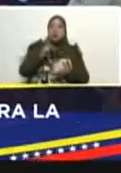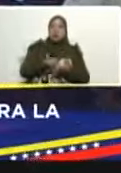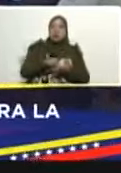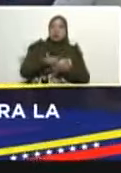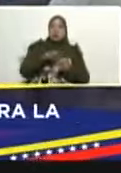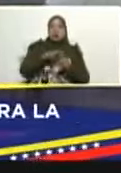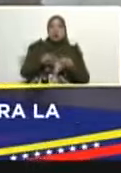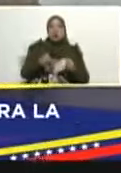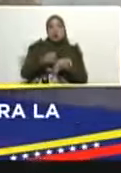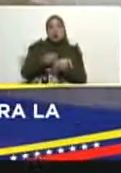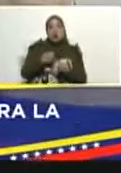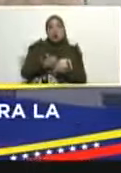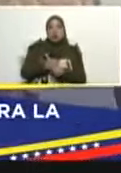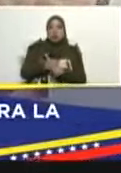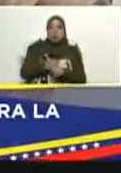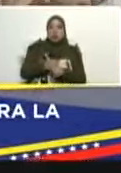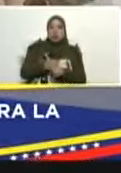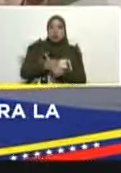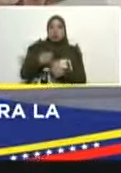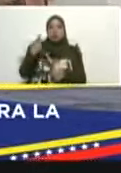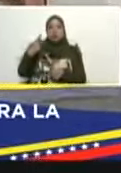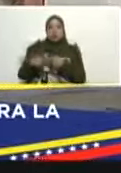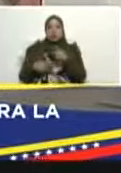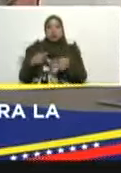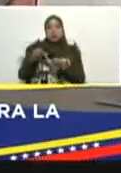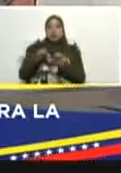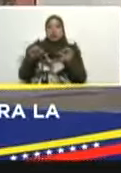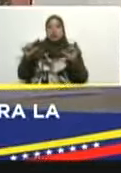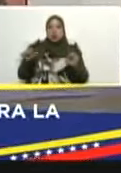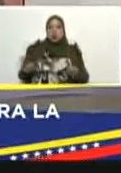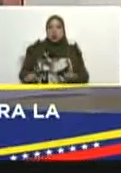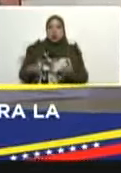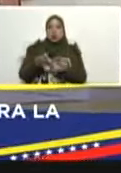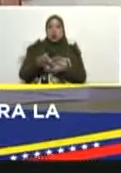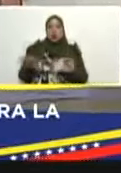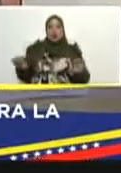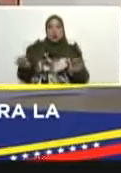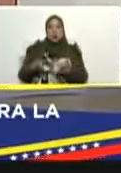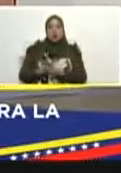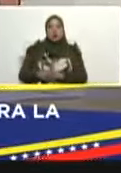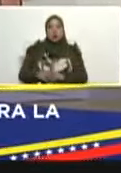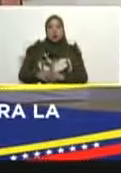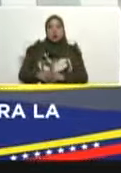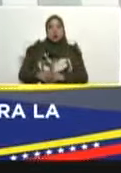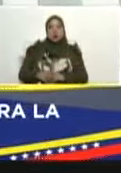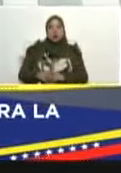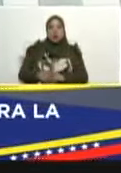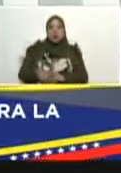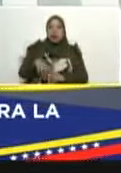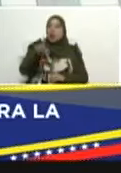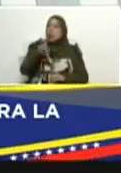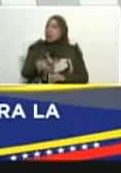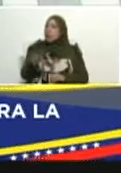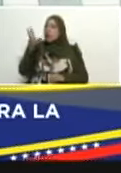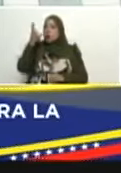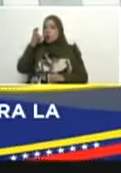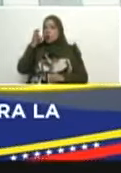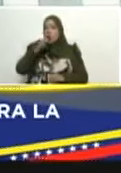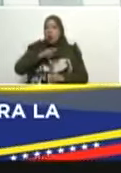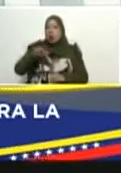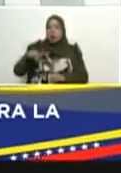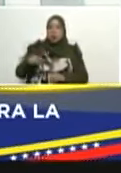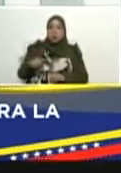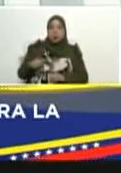en todos los niveles y modalidades del sistema educativo. Quisiéramos también pues escuchar a